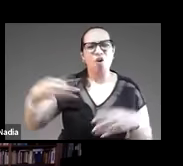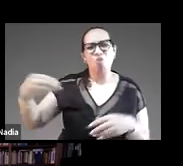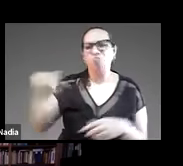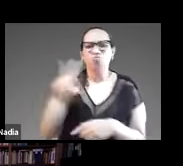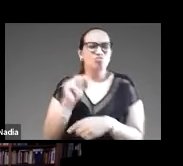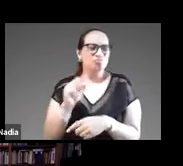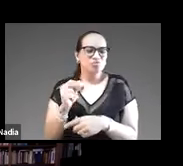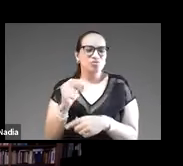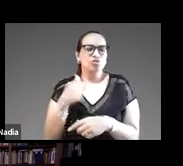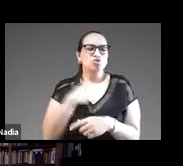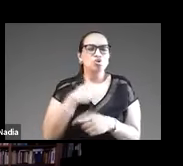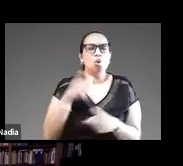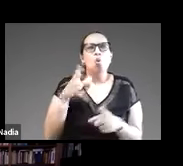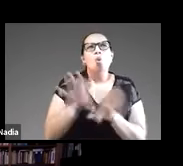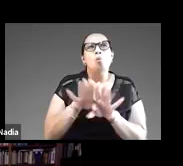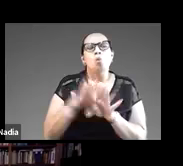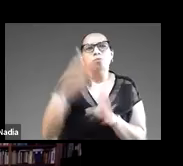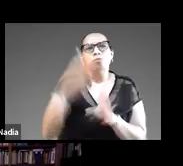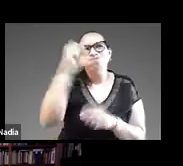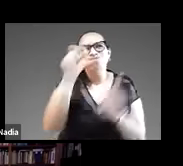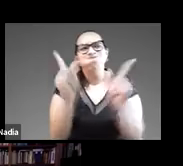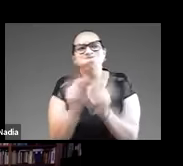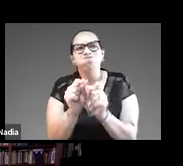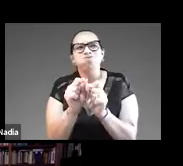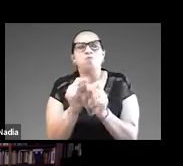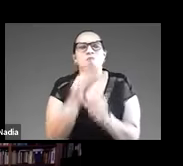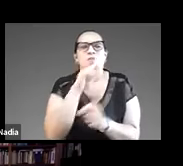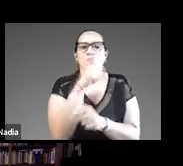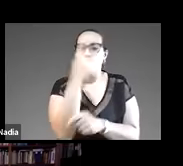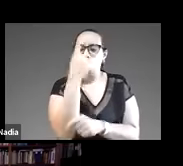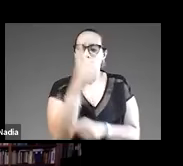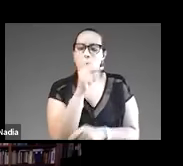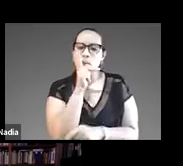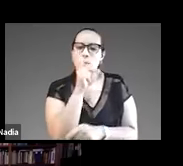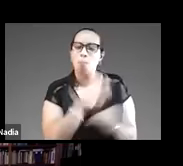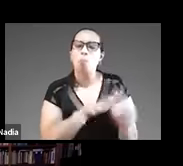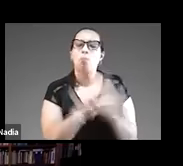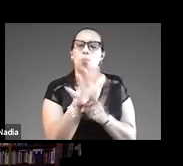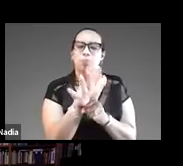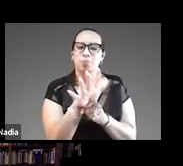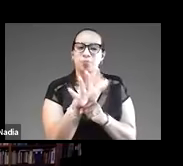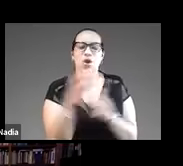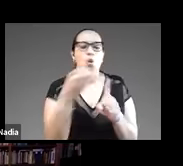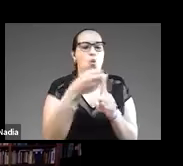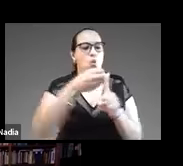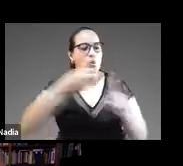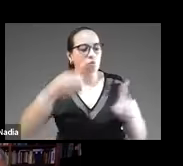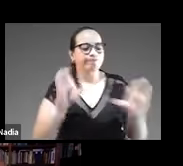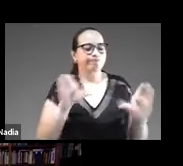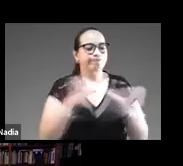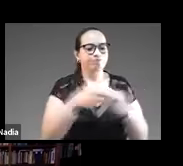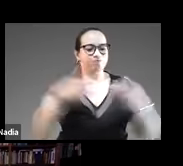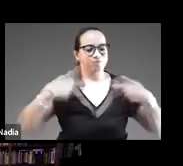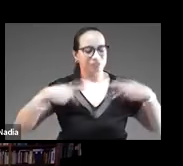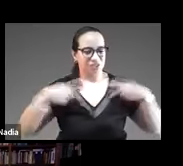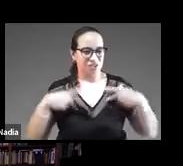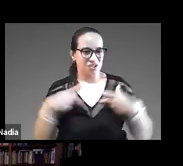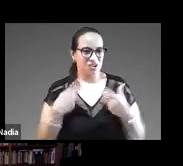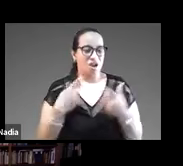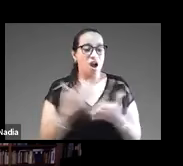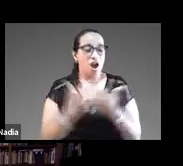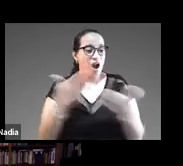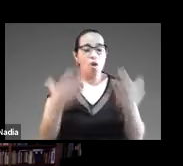lo sintetizaría, a lo mejor, con una palabra que es organización comunitaria. Hoy